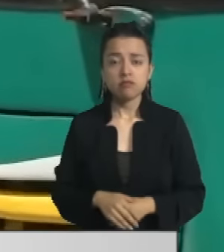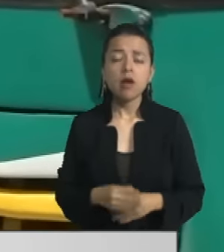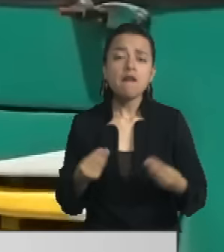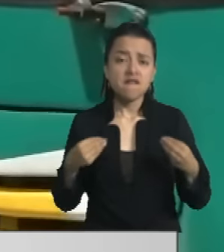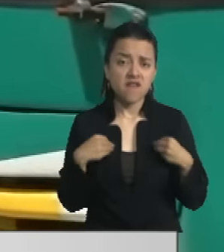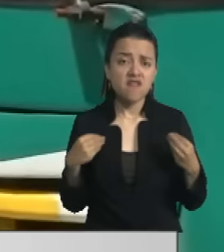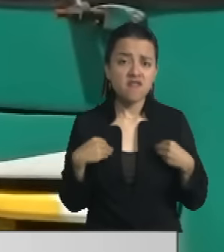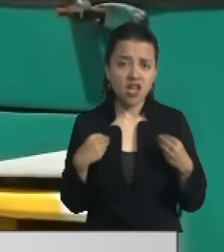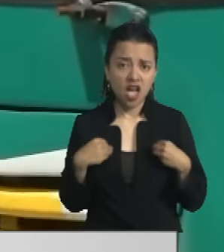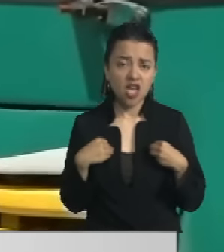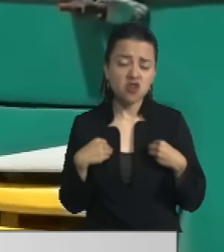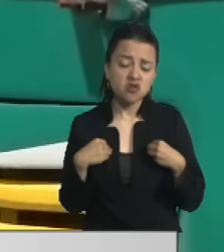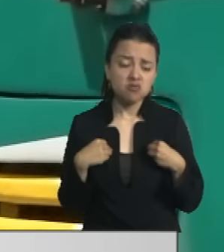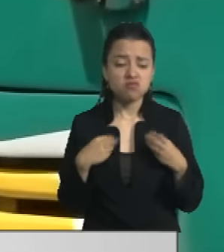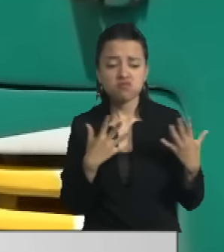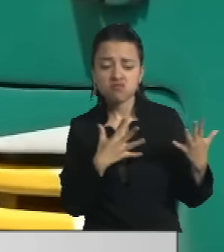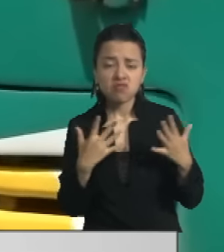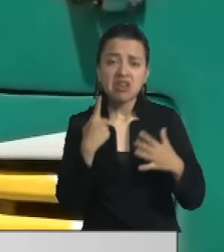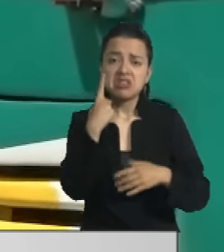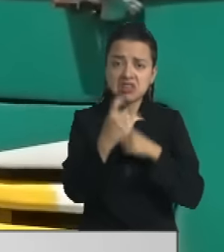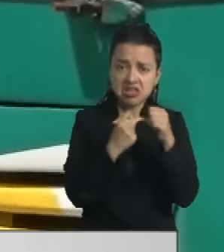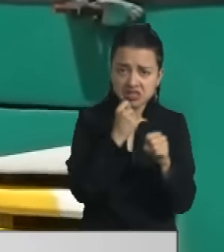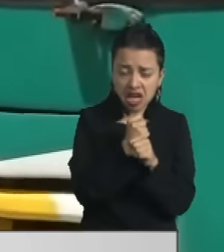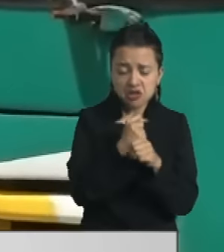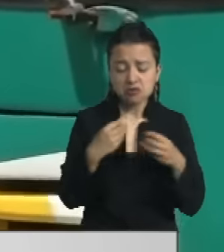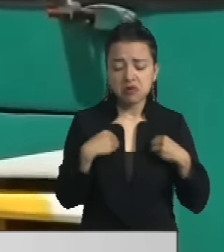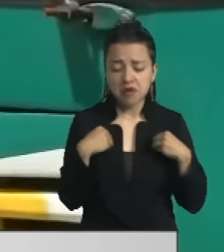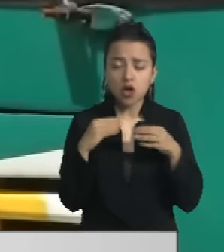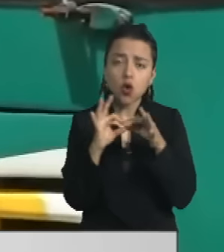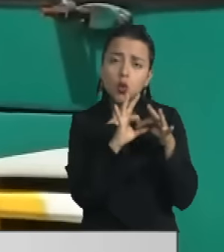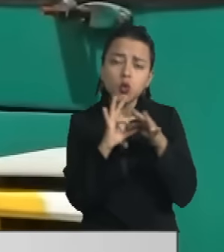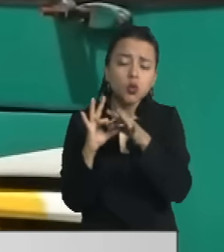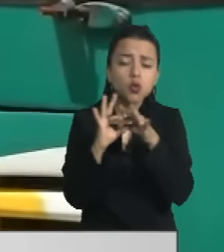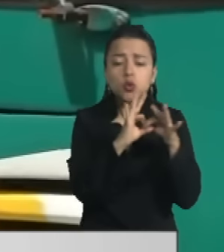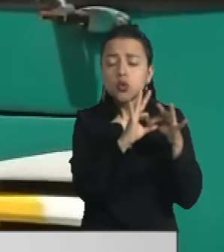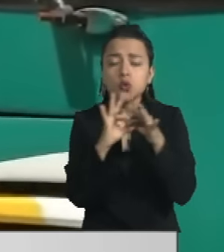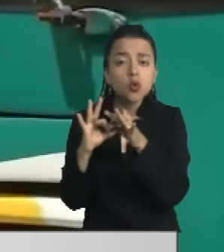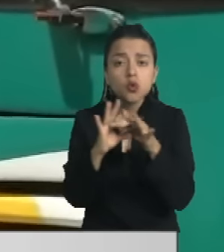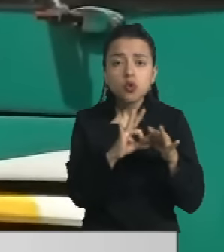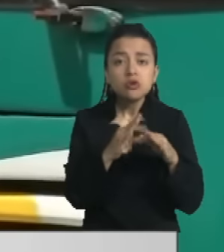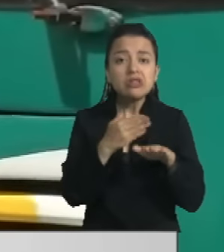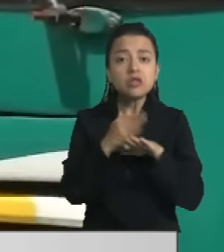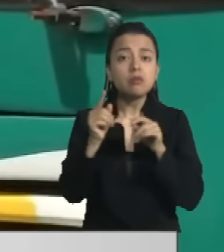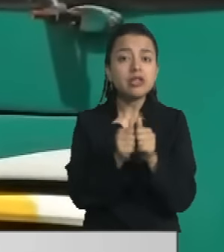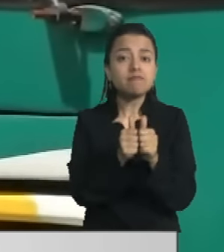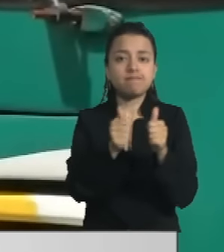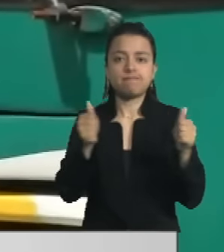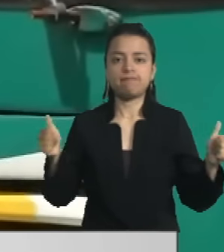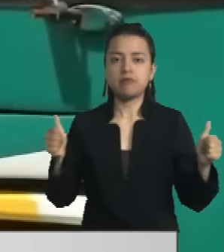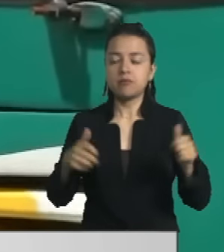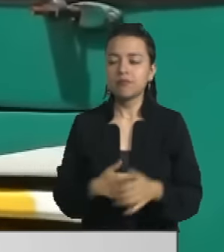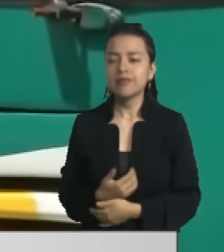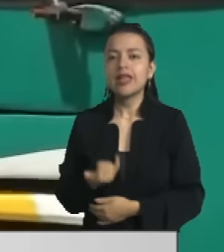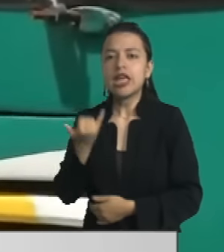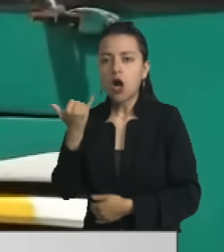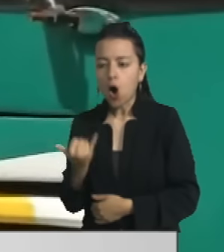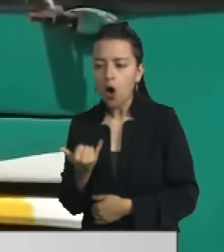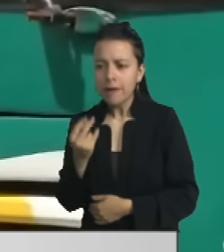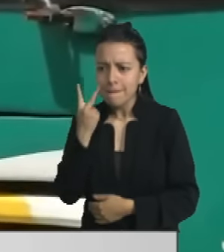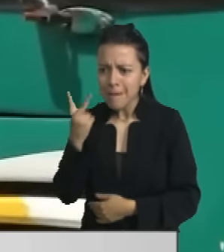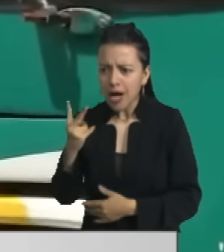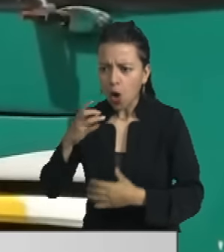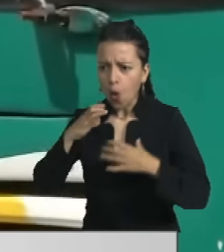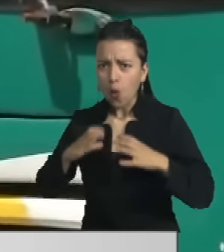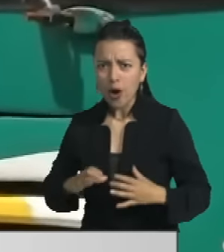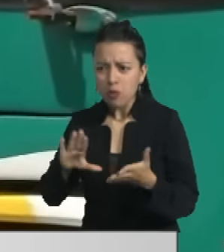con suej Por espacio de 6 años y hoy la familia de Gina Paola lo responsabiliza por su muerte